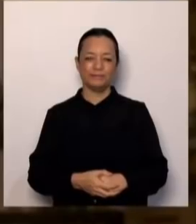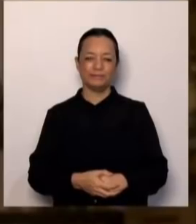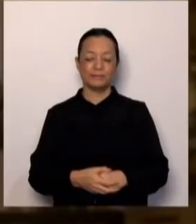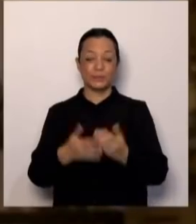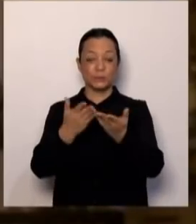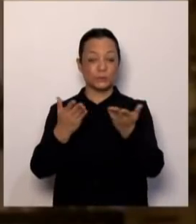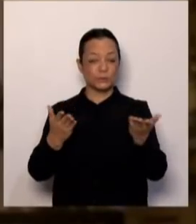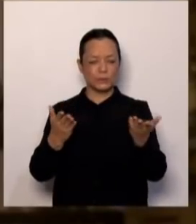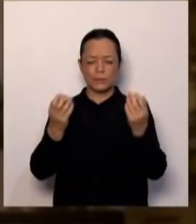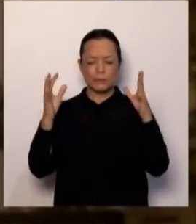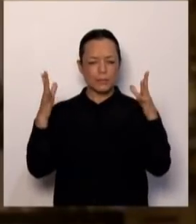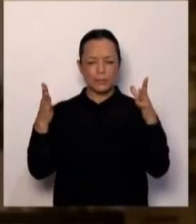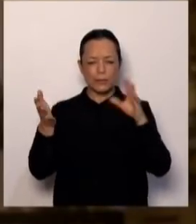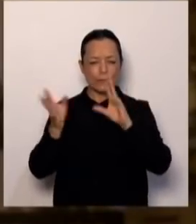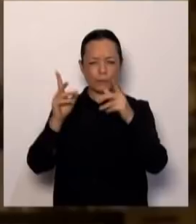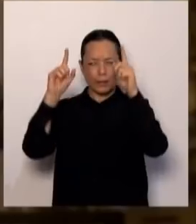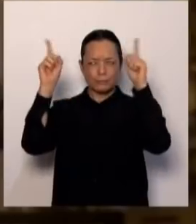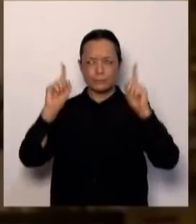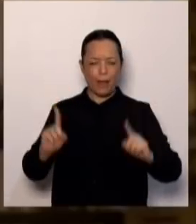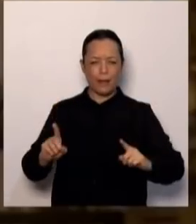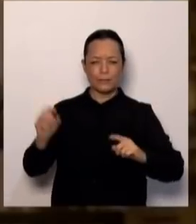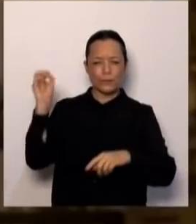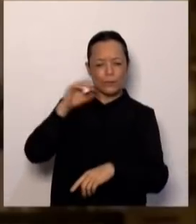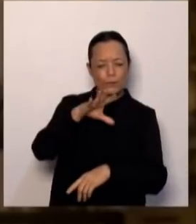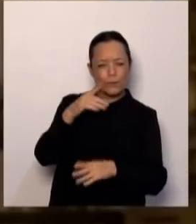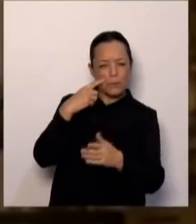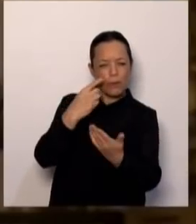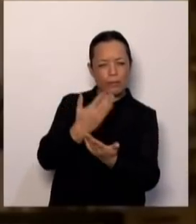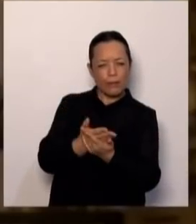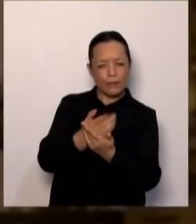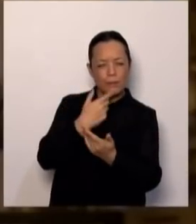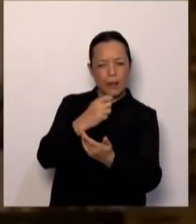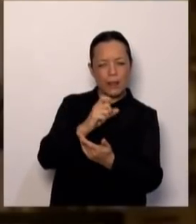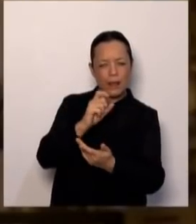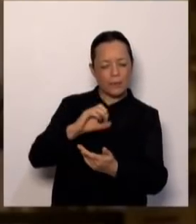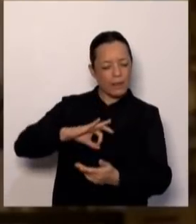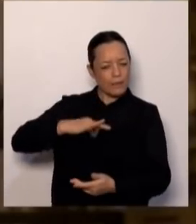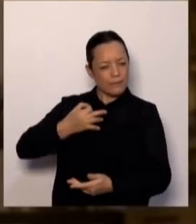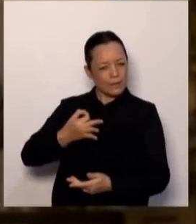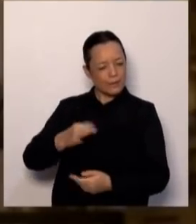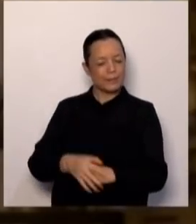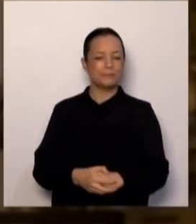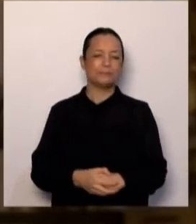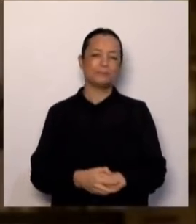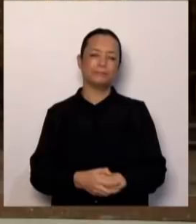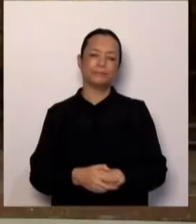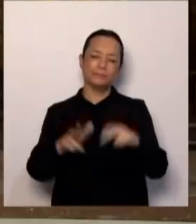Ustedes brillan como rayos de luz en el mundo, mostrando la palabra de vida.